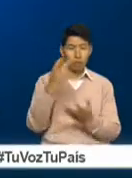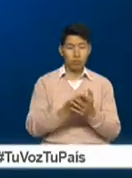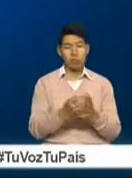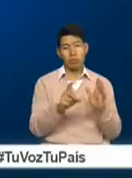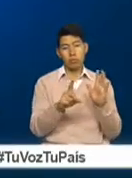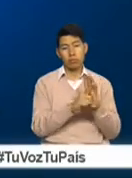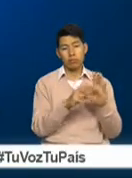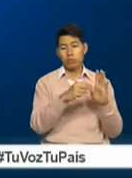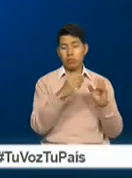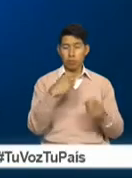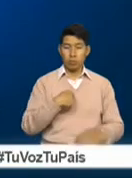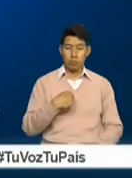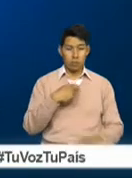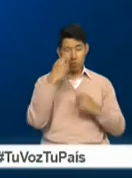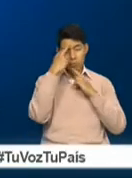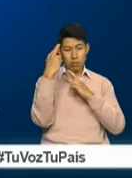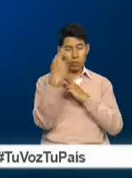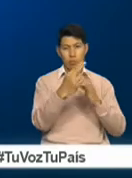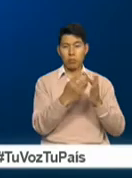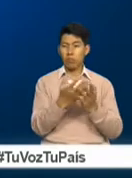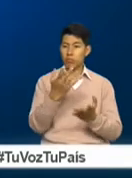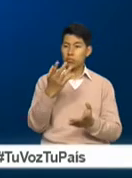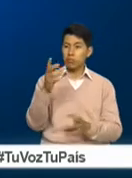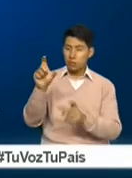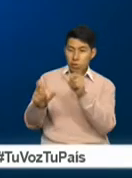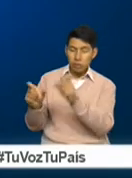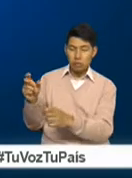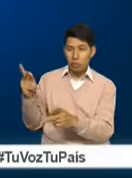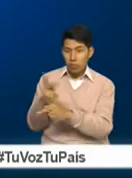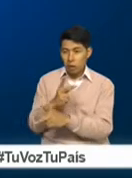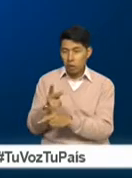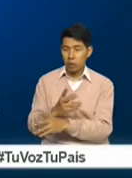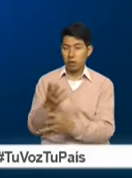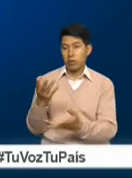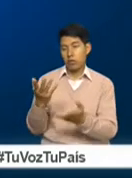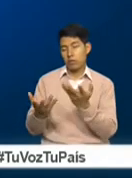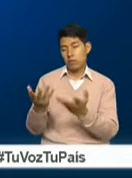twitter a aquellos que estén en peligro deben ser acogidos